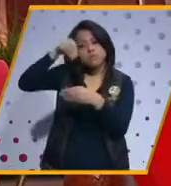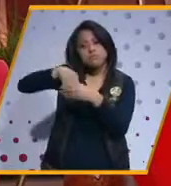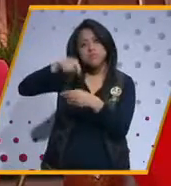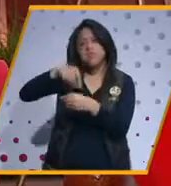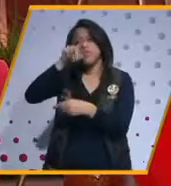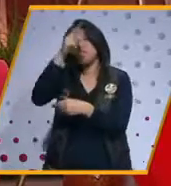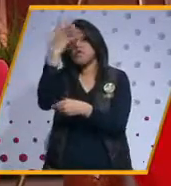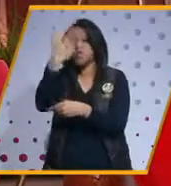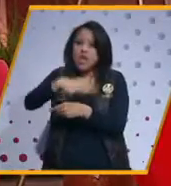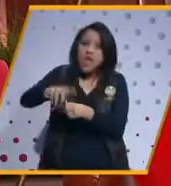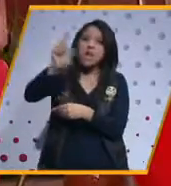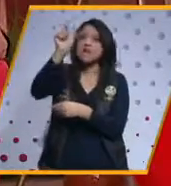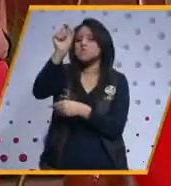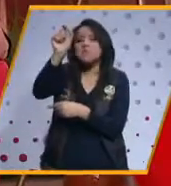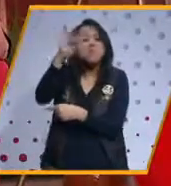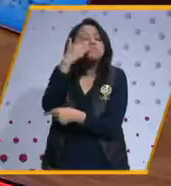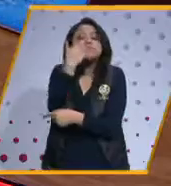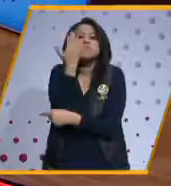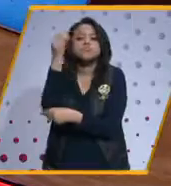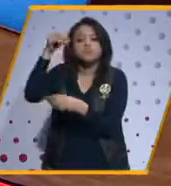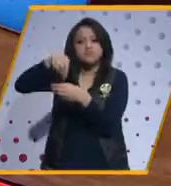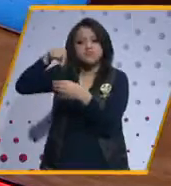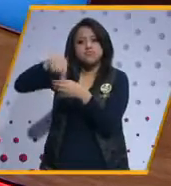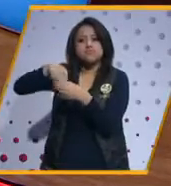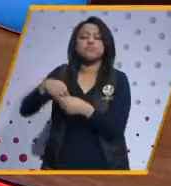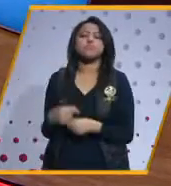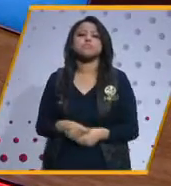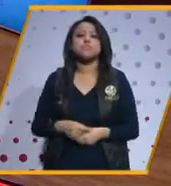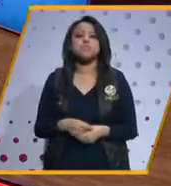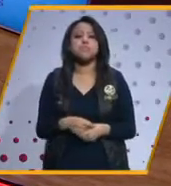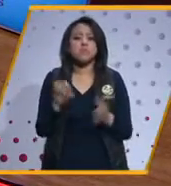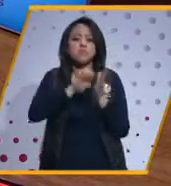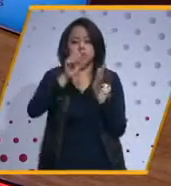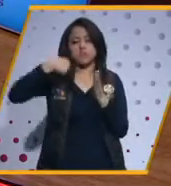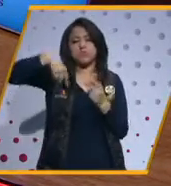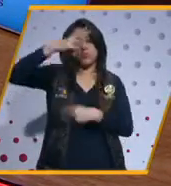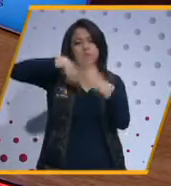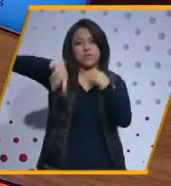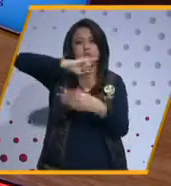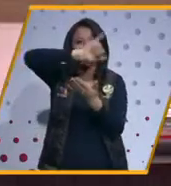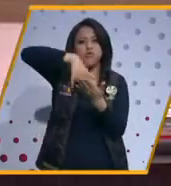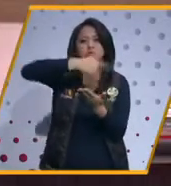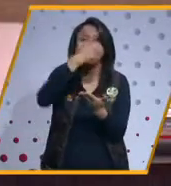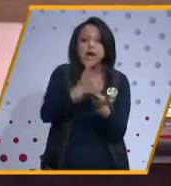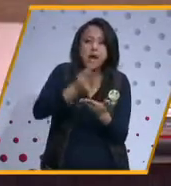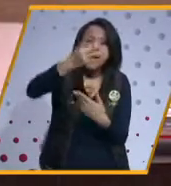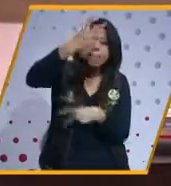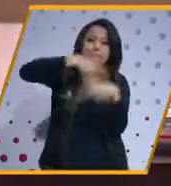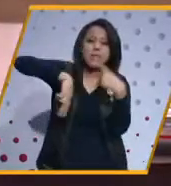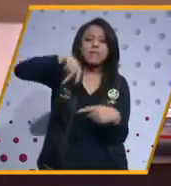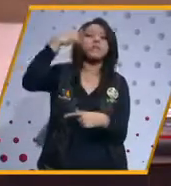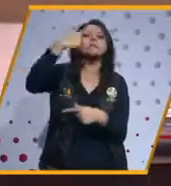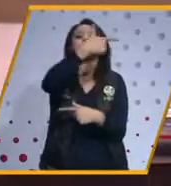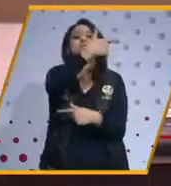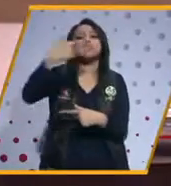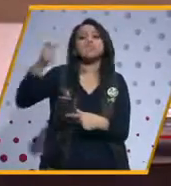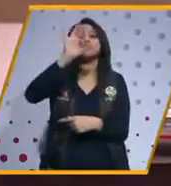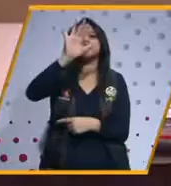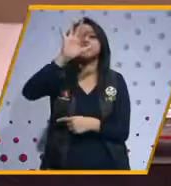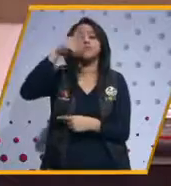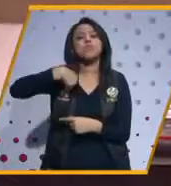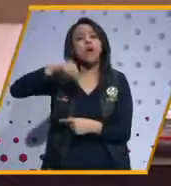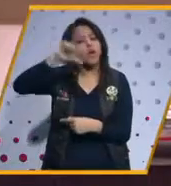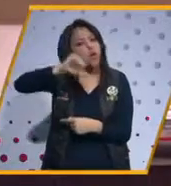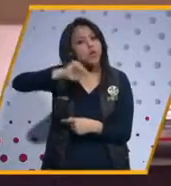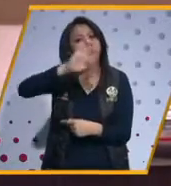20 pesos, o sea, 100 yo llego contigo y pongo mis 750 pesos. Exacto. Jorge Garralda ya es socio con ustedes. Y cada quincena yo voy poniendo, hoy me alcanzó